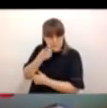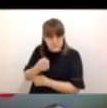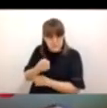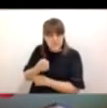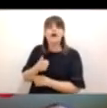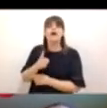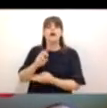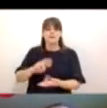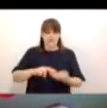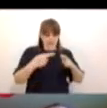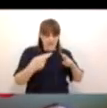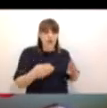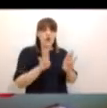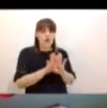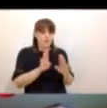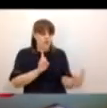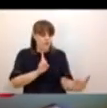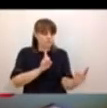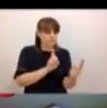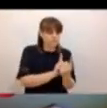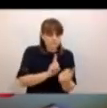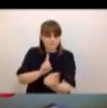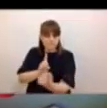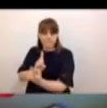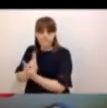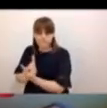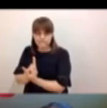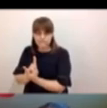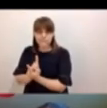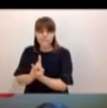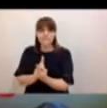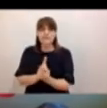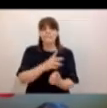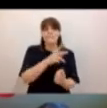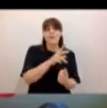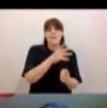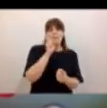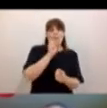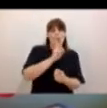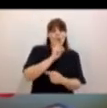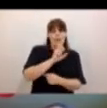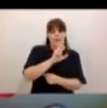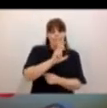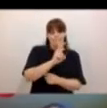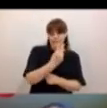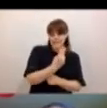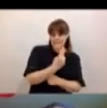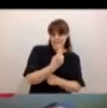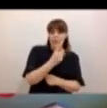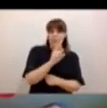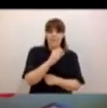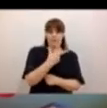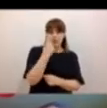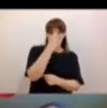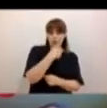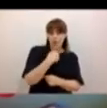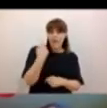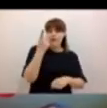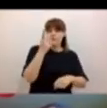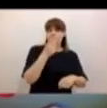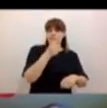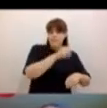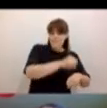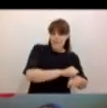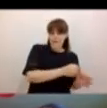niños y niñas es decir estamos hablando de que las mujeres dedican entre 25 y 28 horas a ese cuidado claro que ese cuidado tiene que ver también con